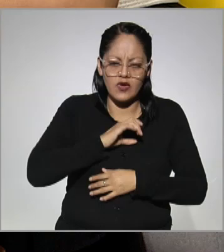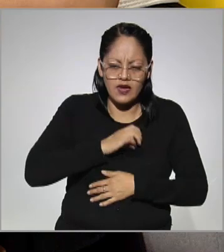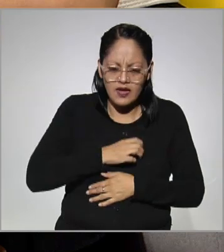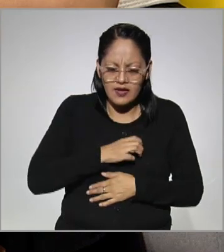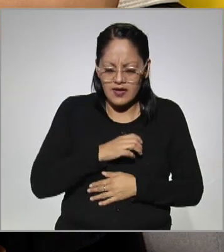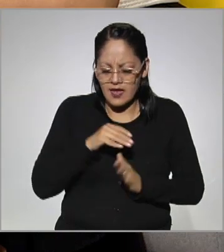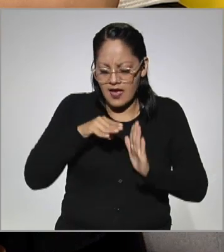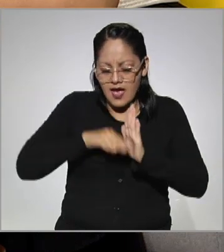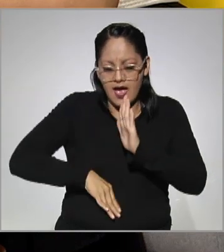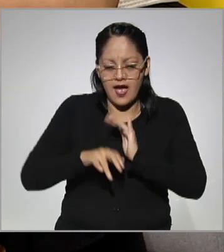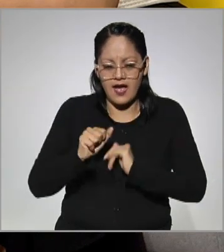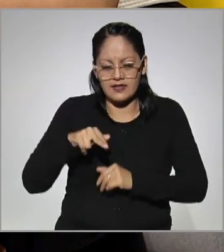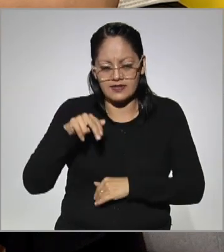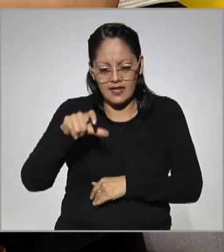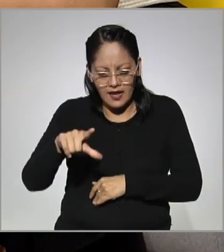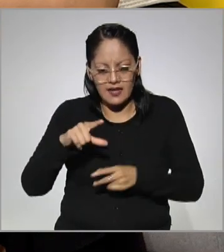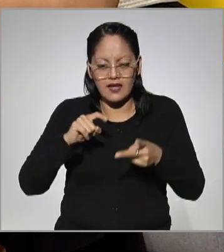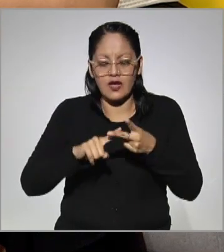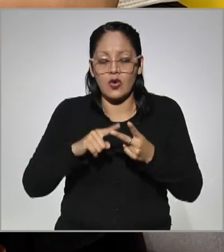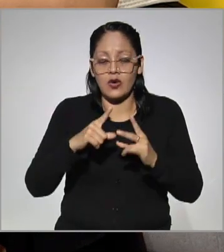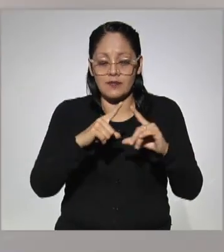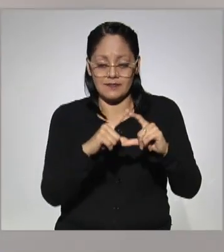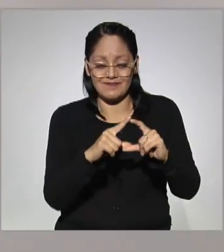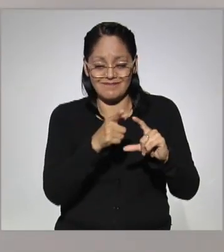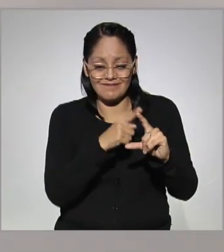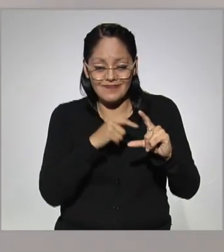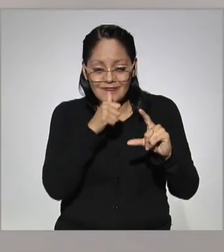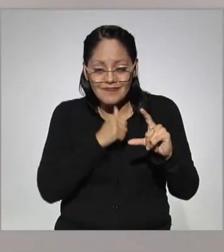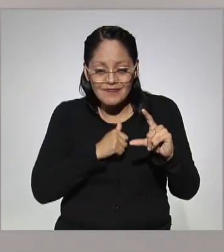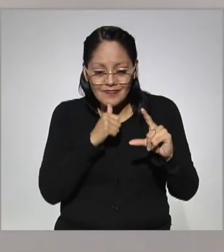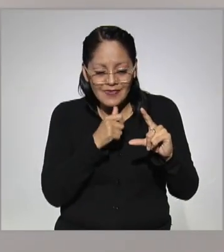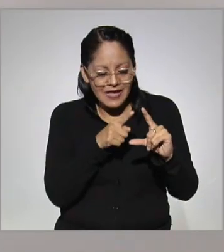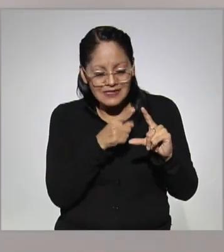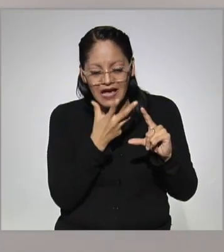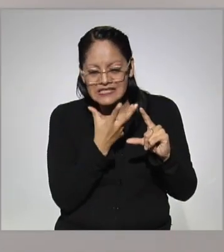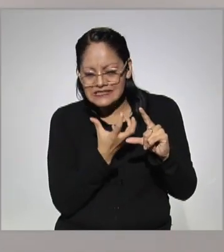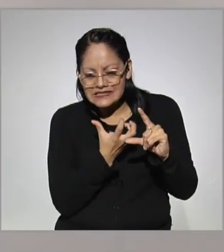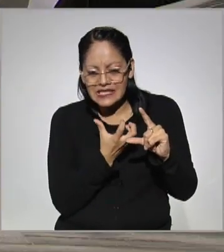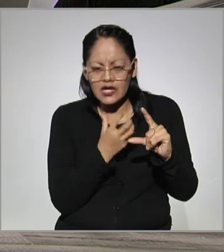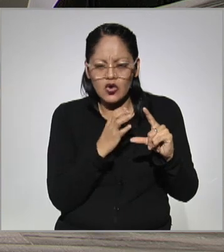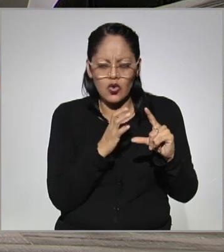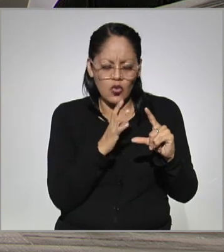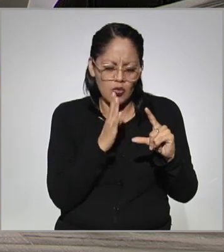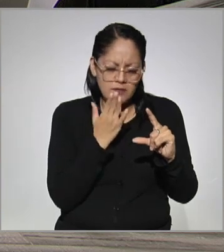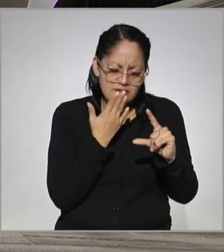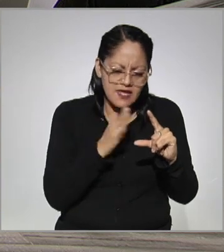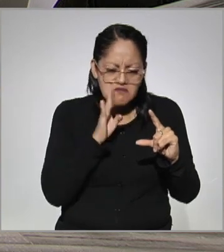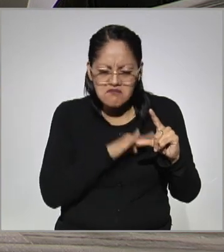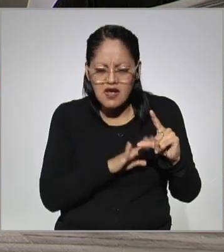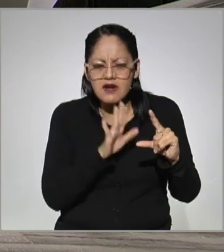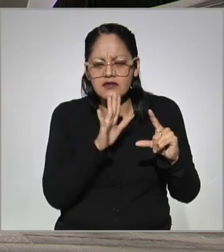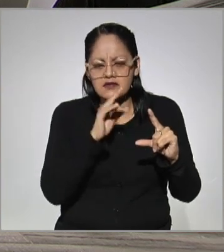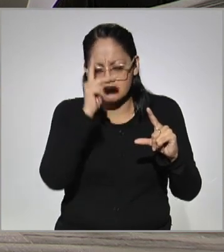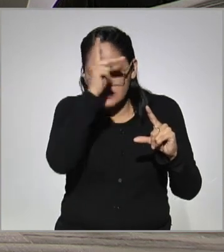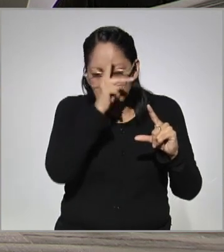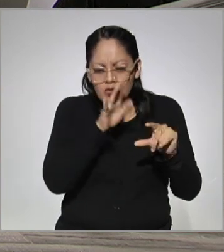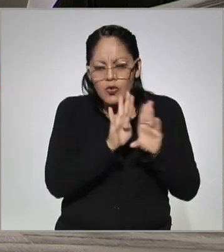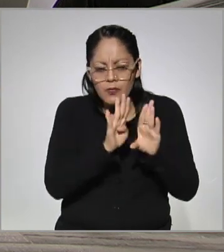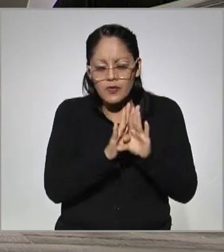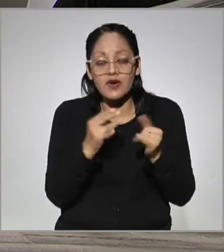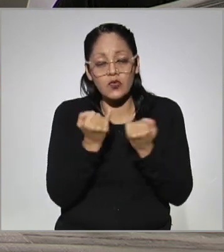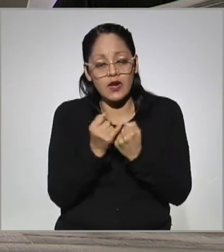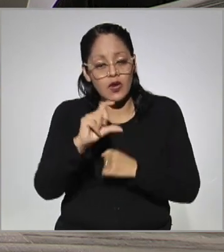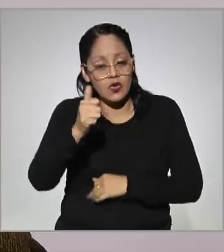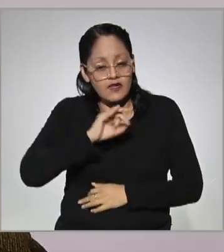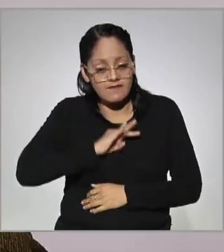tema de si la vagina está muy seca o no está tan seca, citológicamente hablando, y también algunas infecciones que